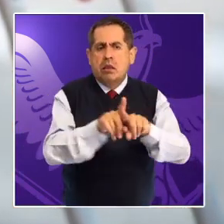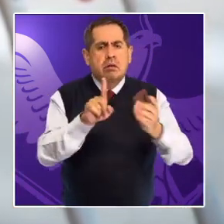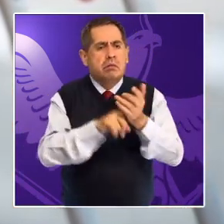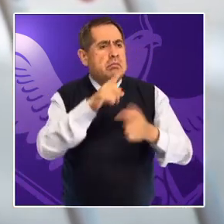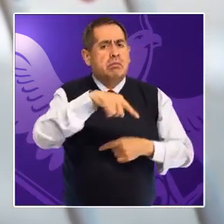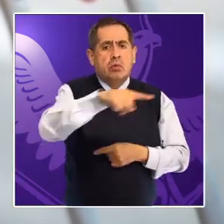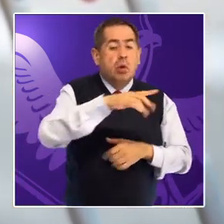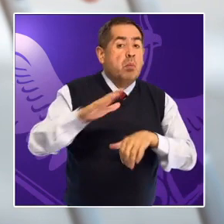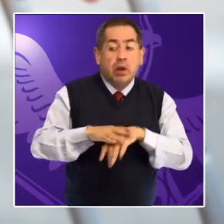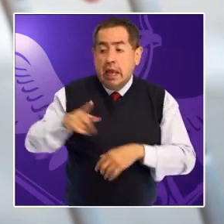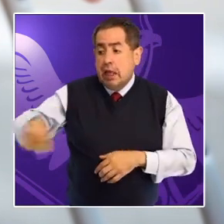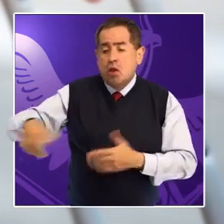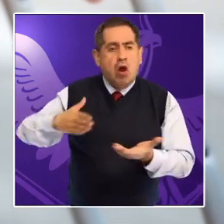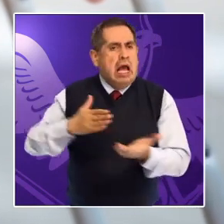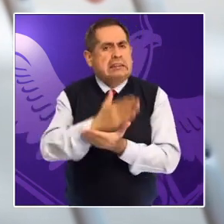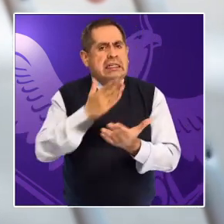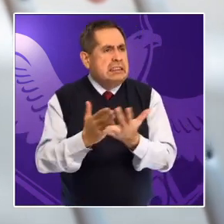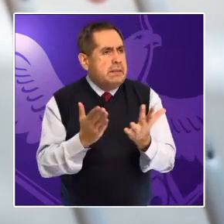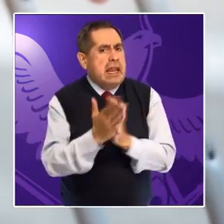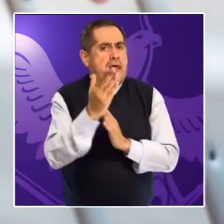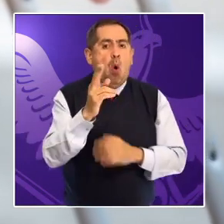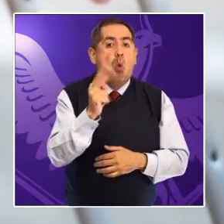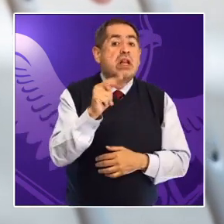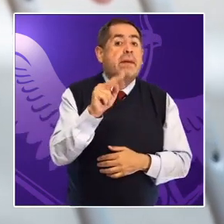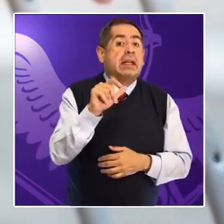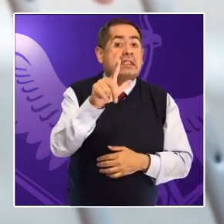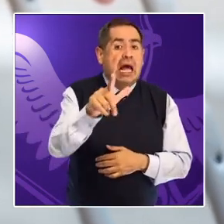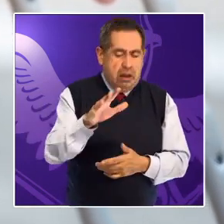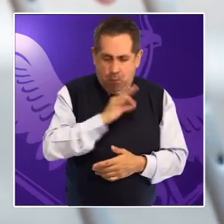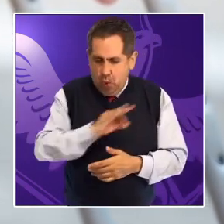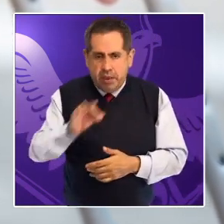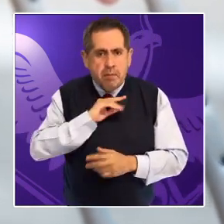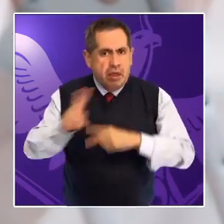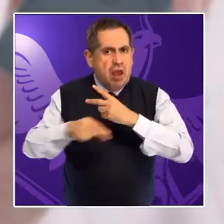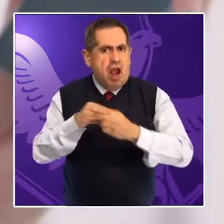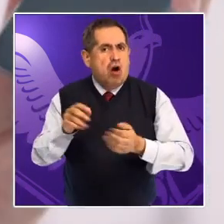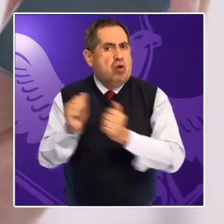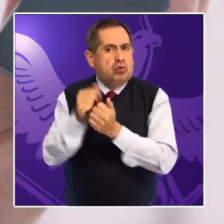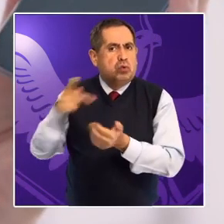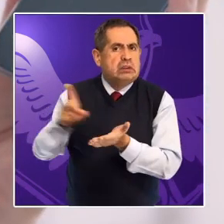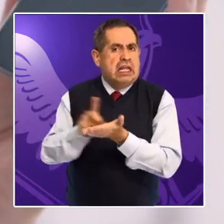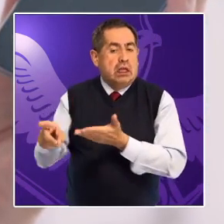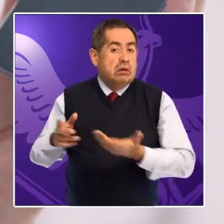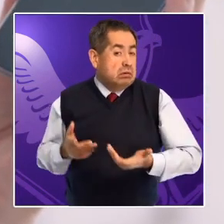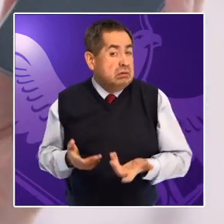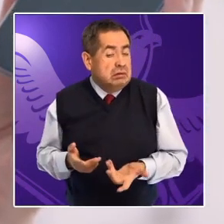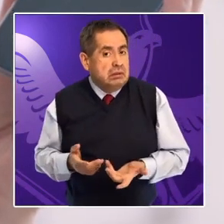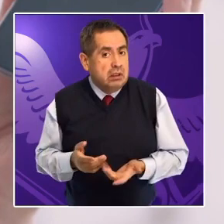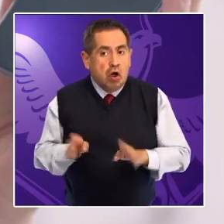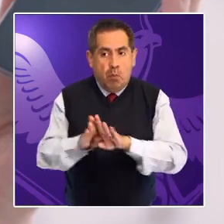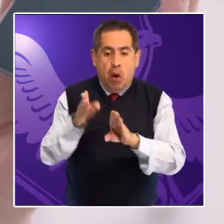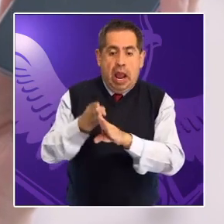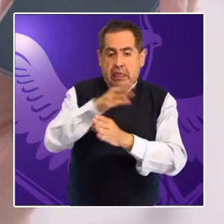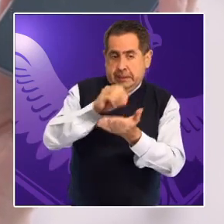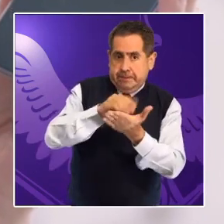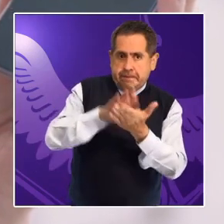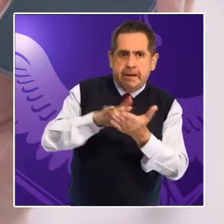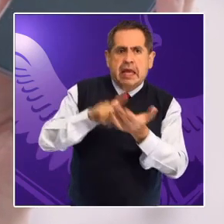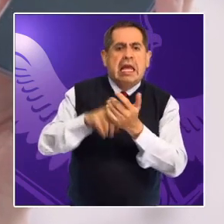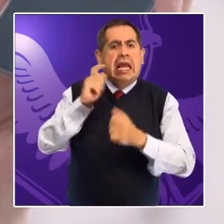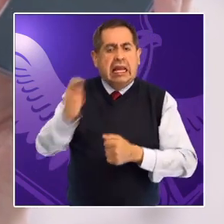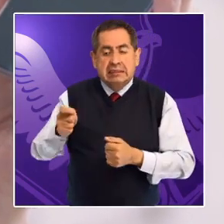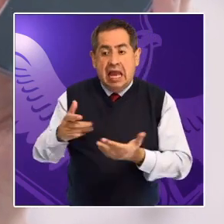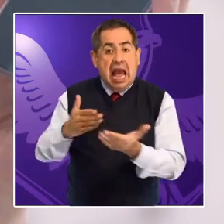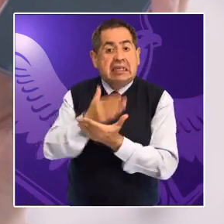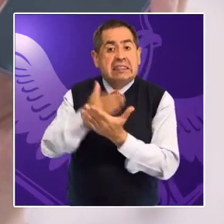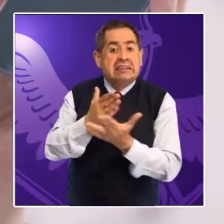accesibilidad universal es parte del contenido esencial de los derechos. Esto debe estar previsto antes. ¿Y qué significa la accesibilidad universal y el